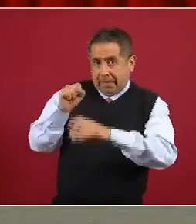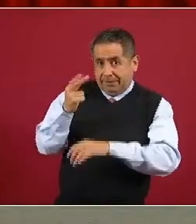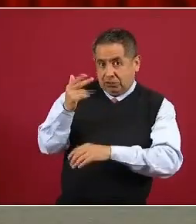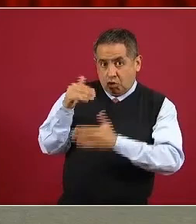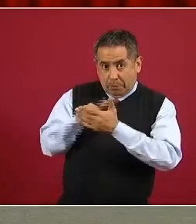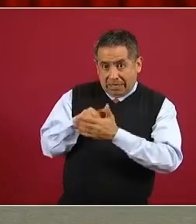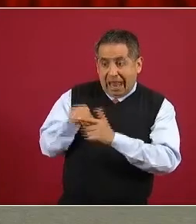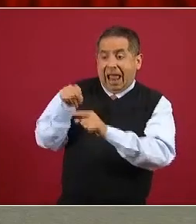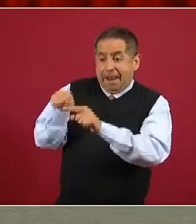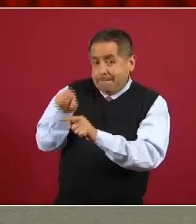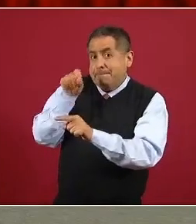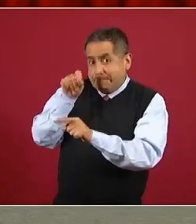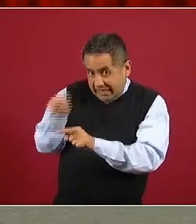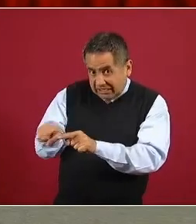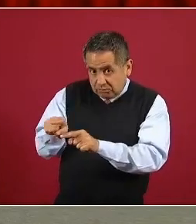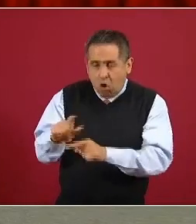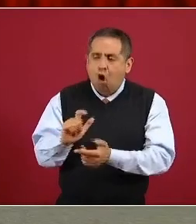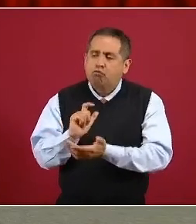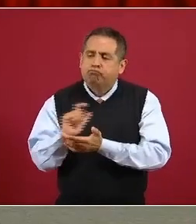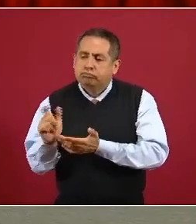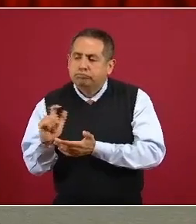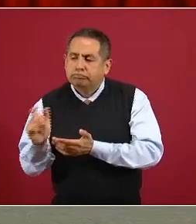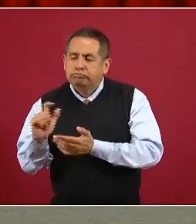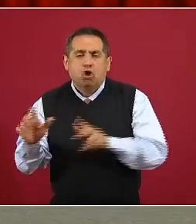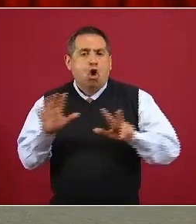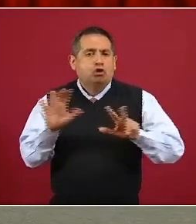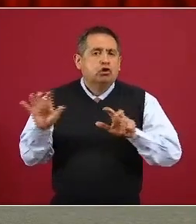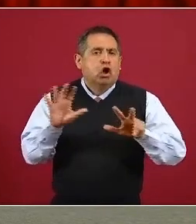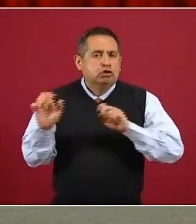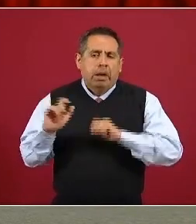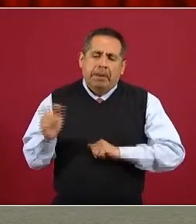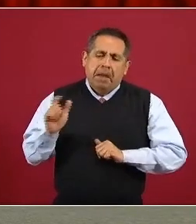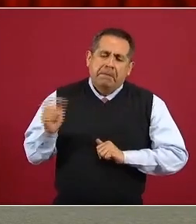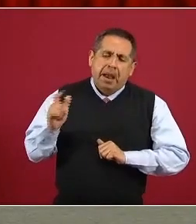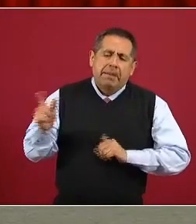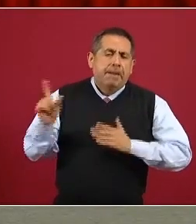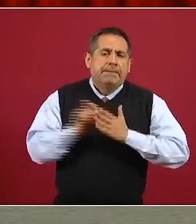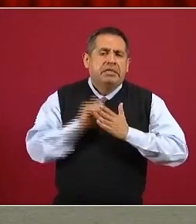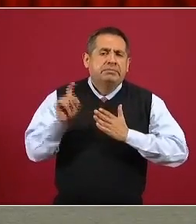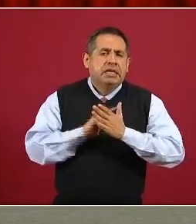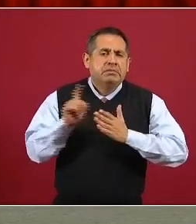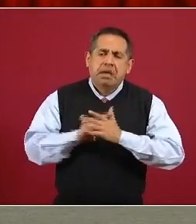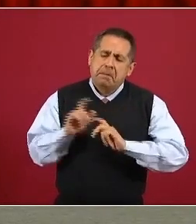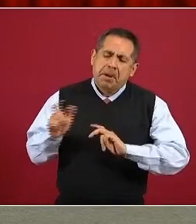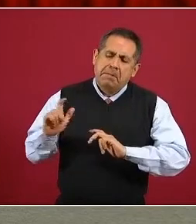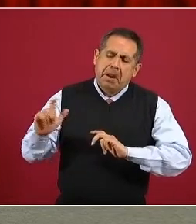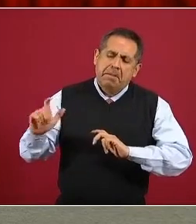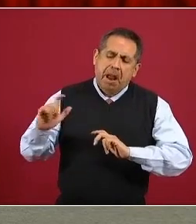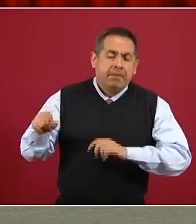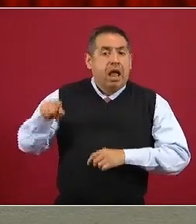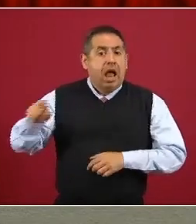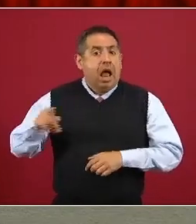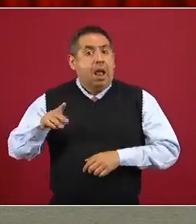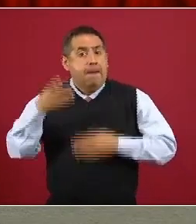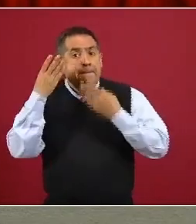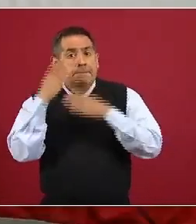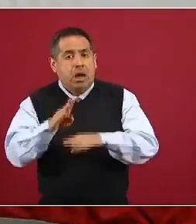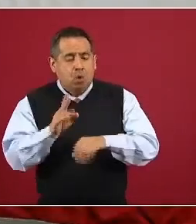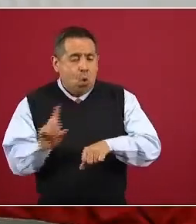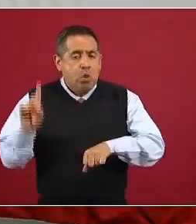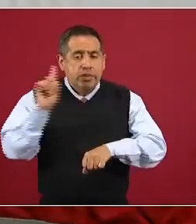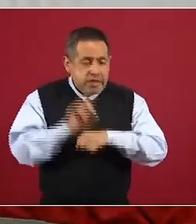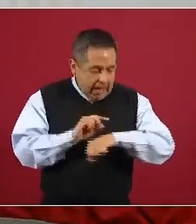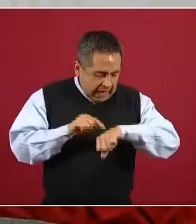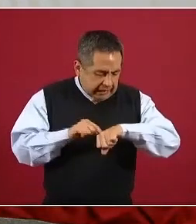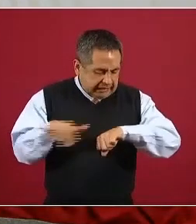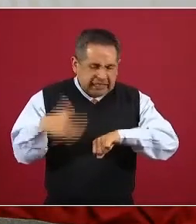los bancos de manera automática van a barrer esas cuentas. No tienen nada más que garantizar que en esa cuenta esté la